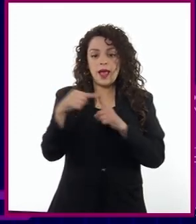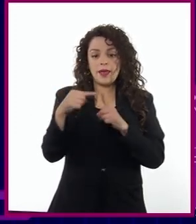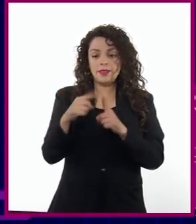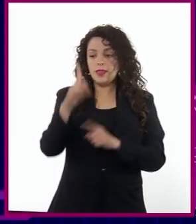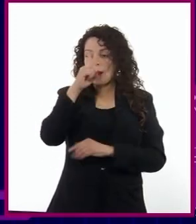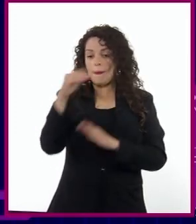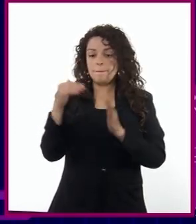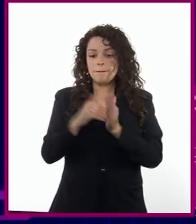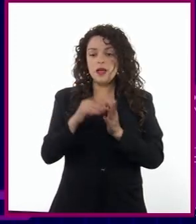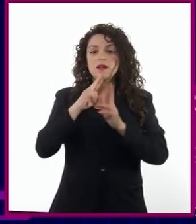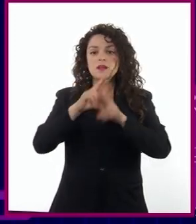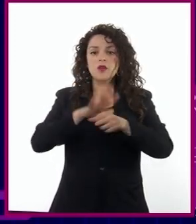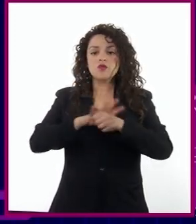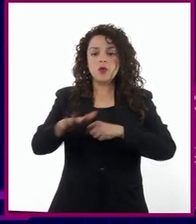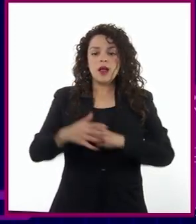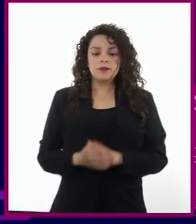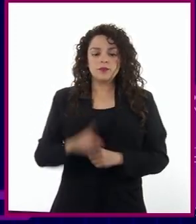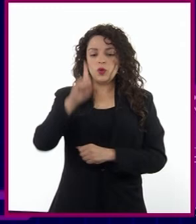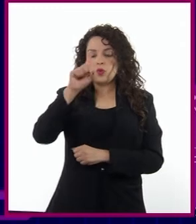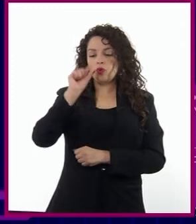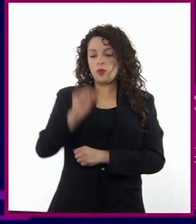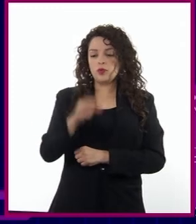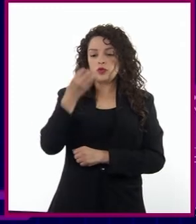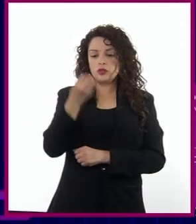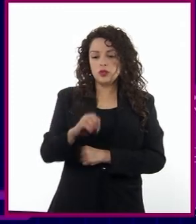1000 nos da como resultado